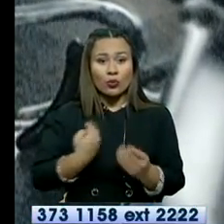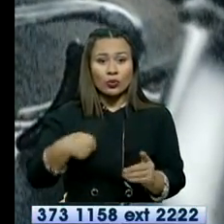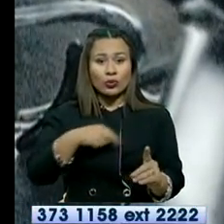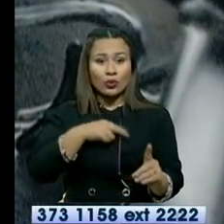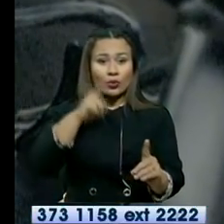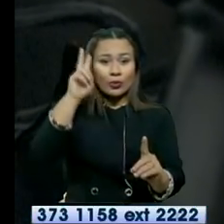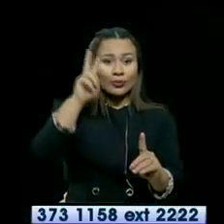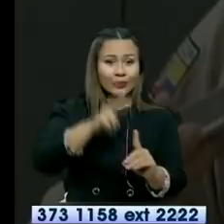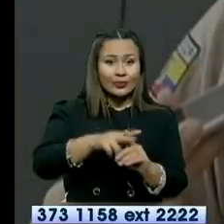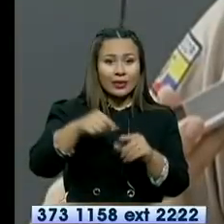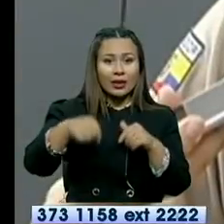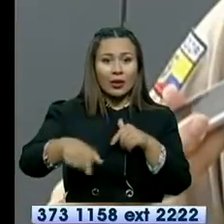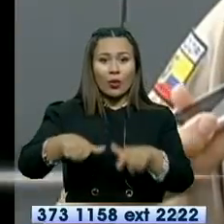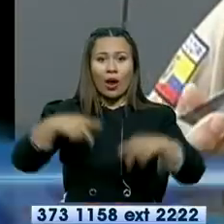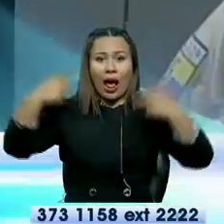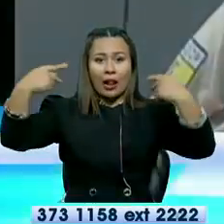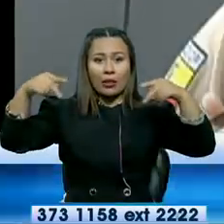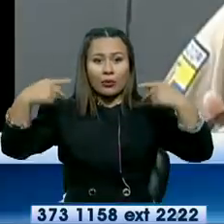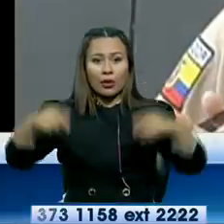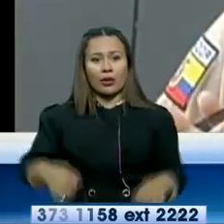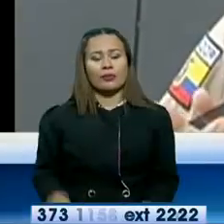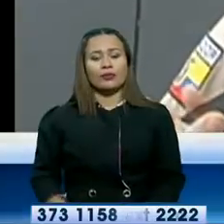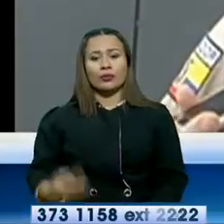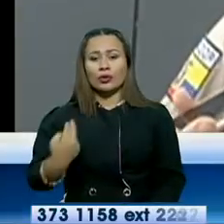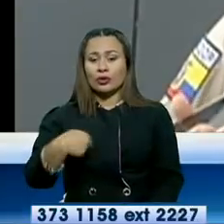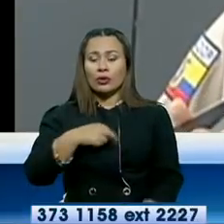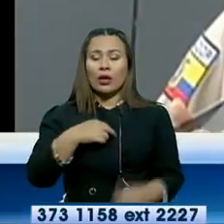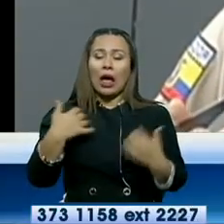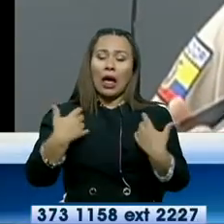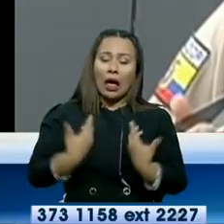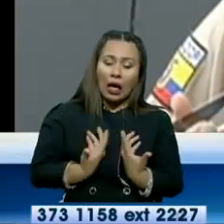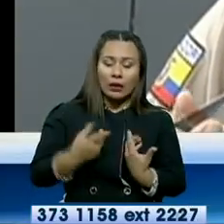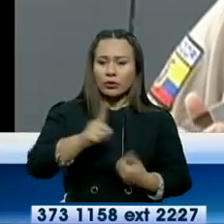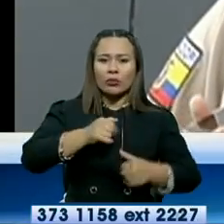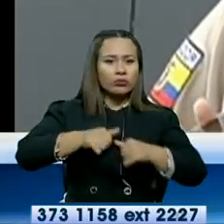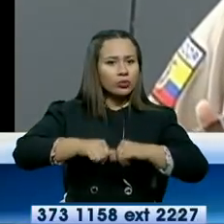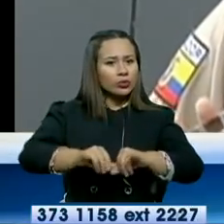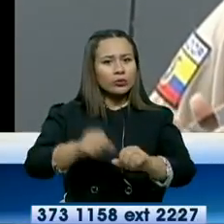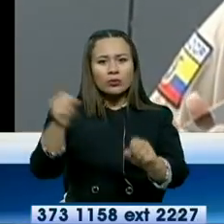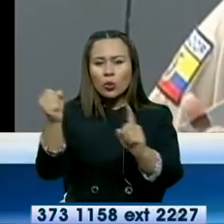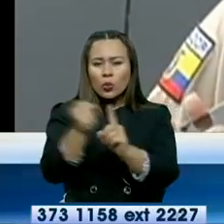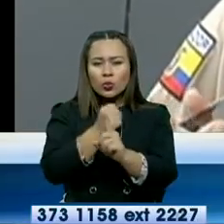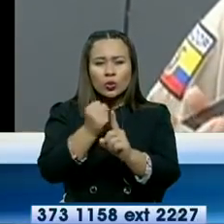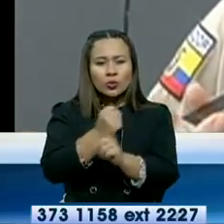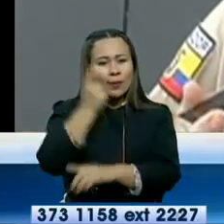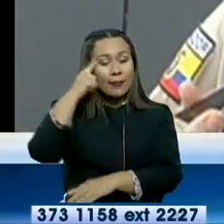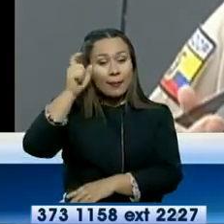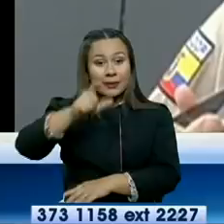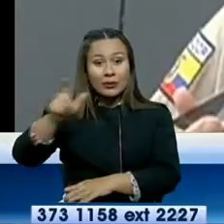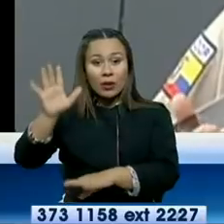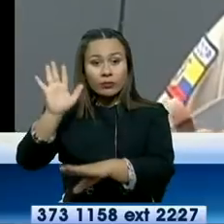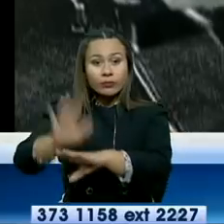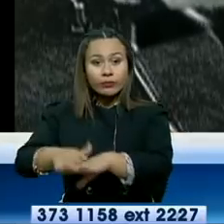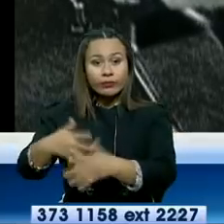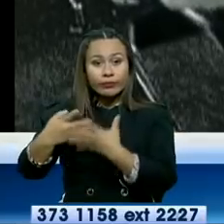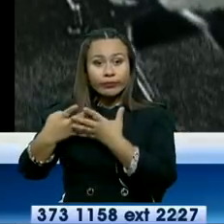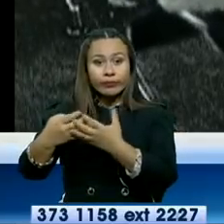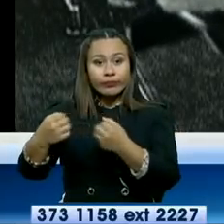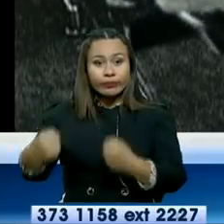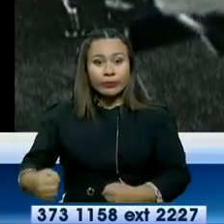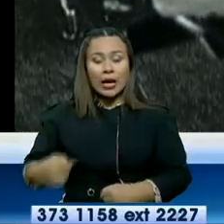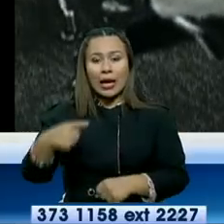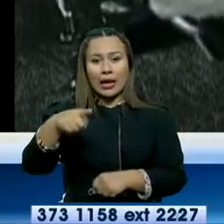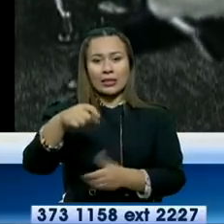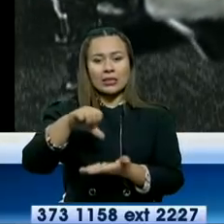detenida en nuestro sector. Nosotros no vamos a claudicar en seguir combatiendo con la delincuencia y poner en orden a nuestra ciudad.